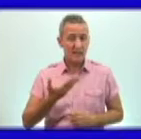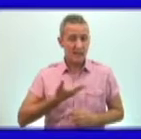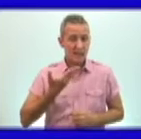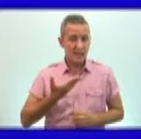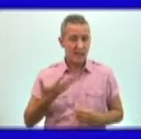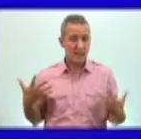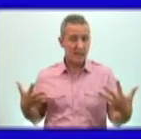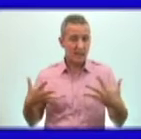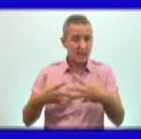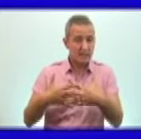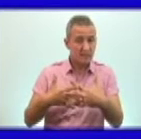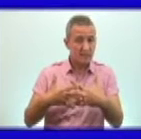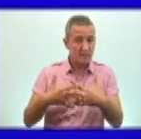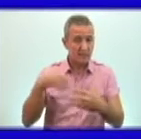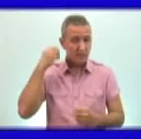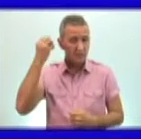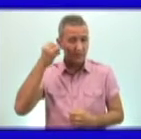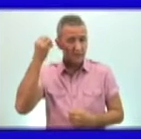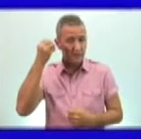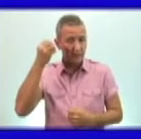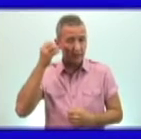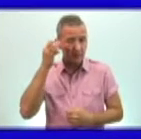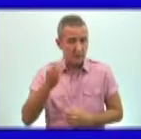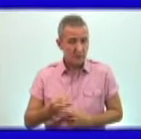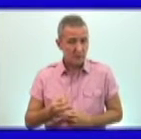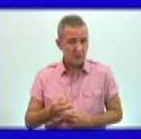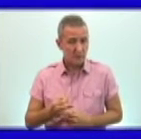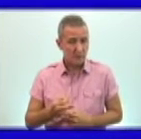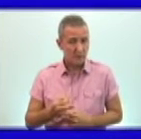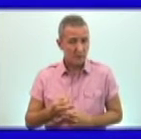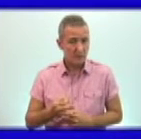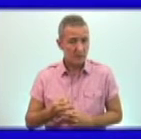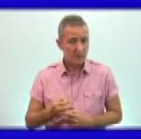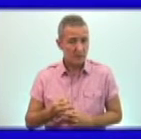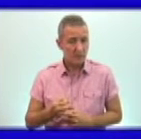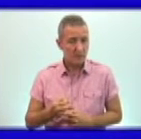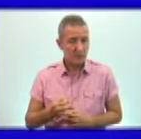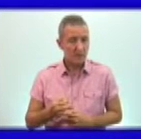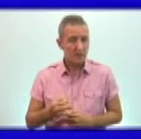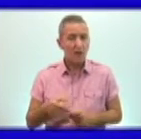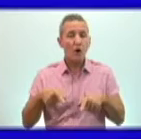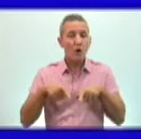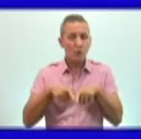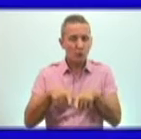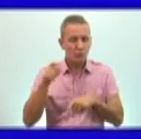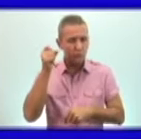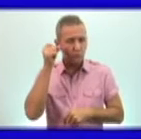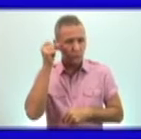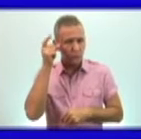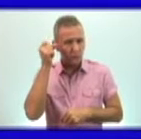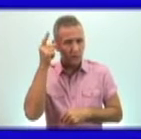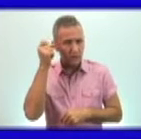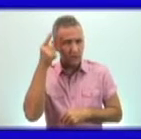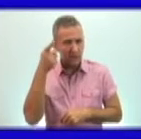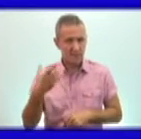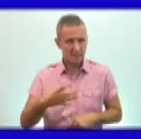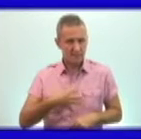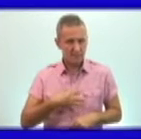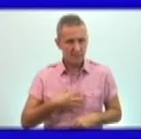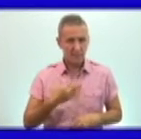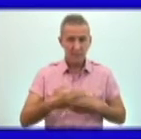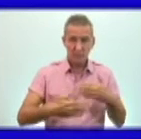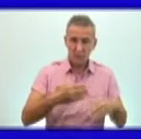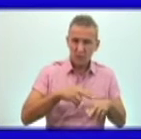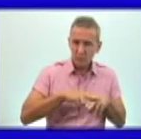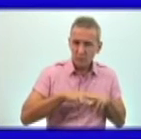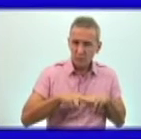visto, desde el pensar mi realidad sin desconocer la experiencia que se tenga, sin desconocer el proceso